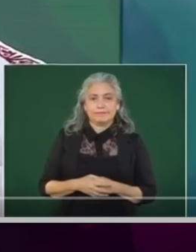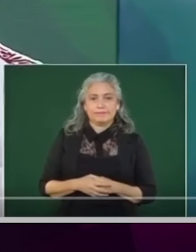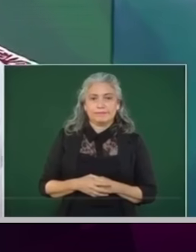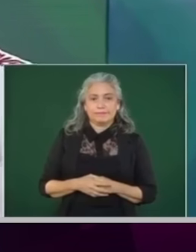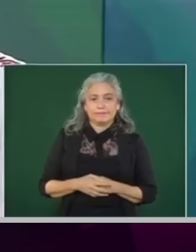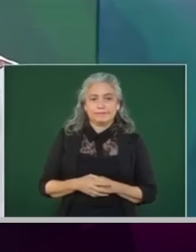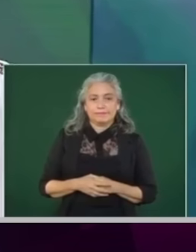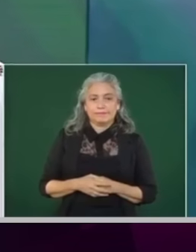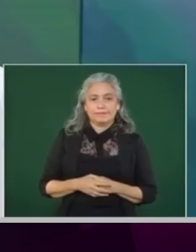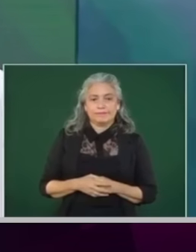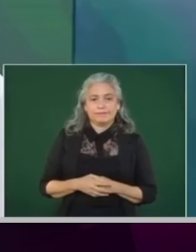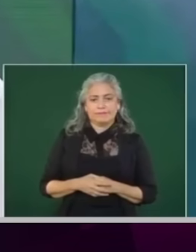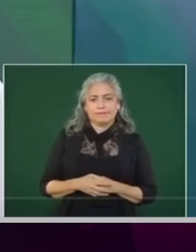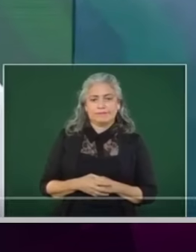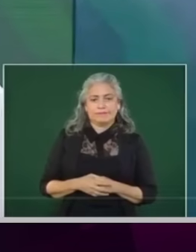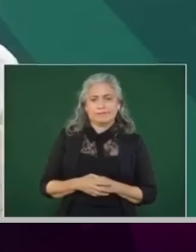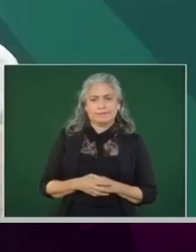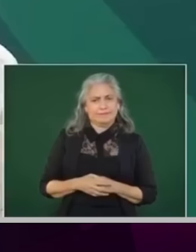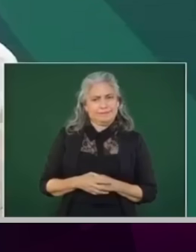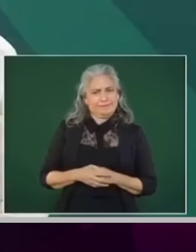Y el extremismo no es